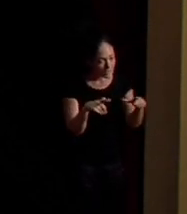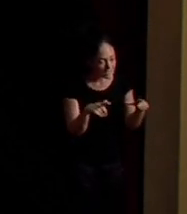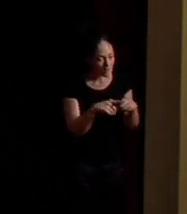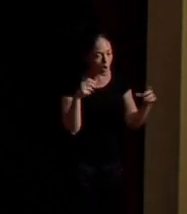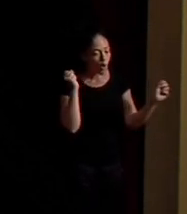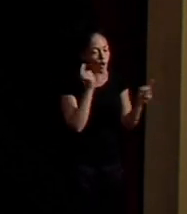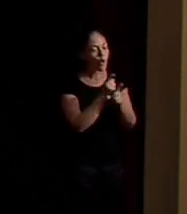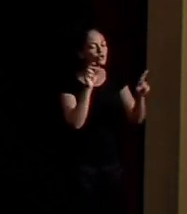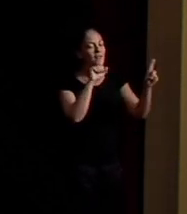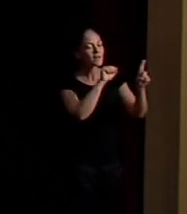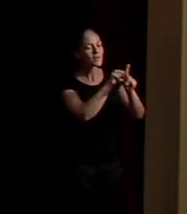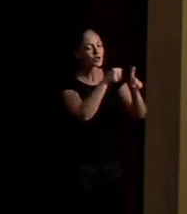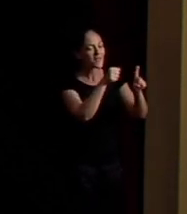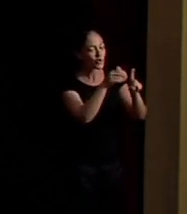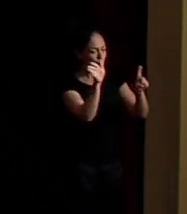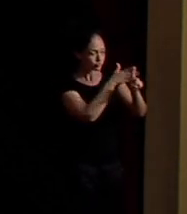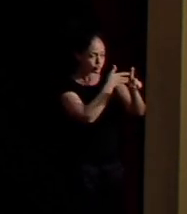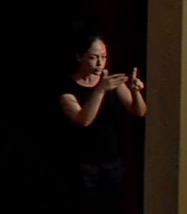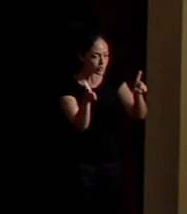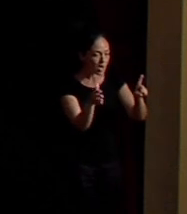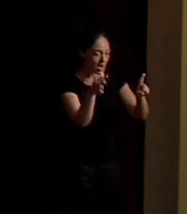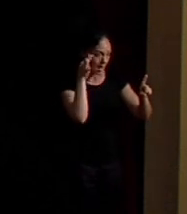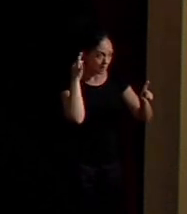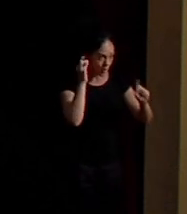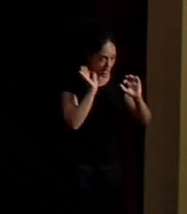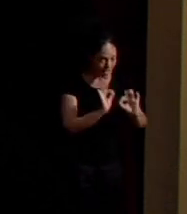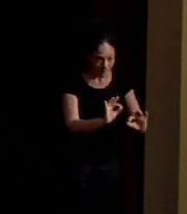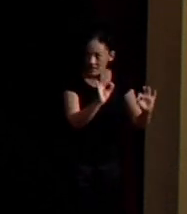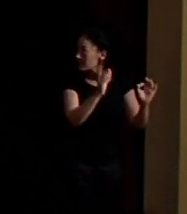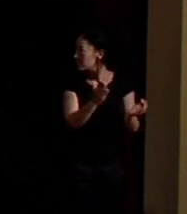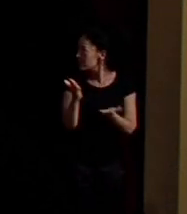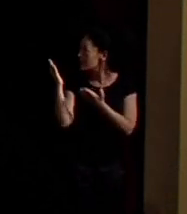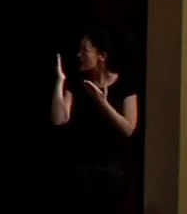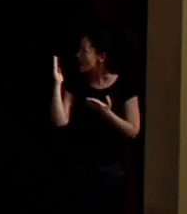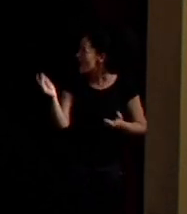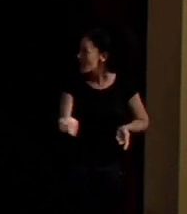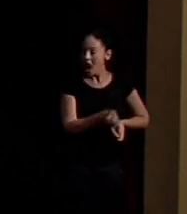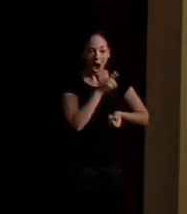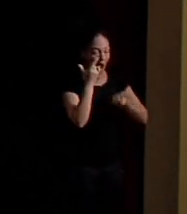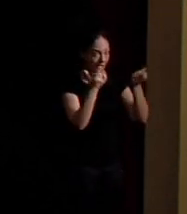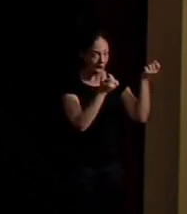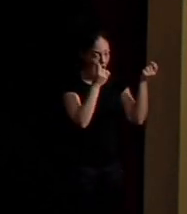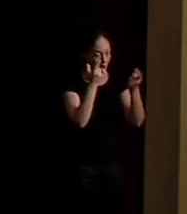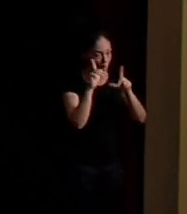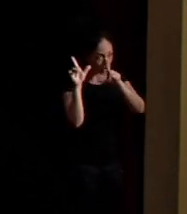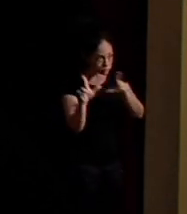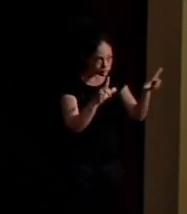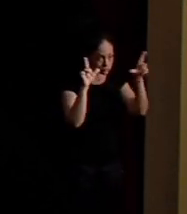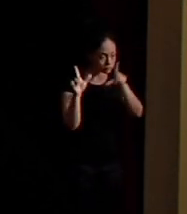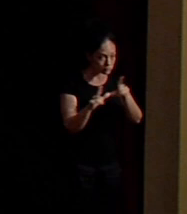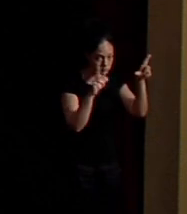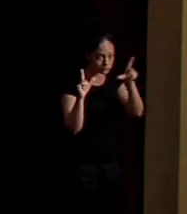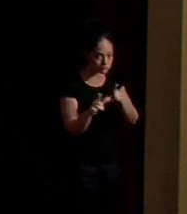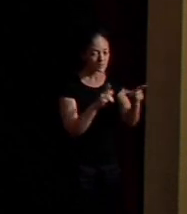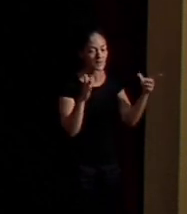humanos y en concreto contra la explotación de las mujeres. En esa diapositiva he puesto solamente algunas porque no tenía espacio para poner más y,